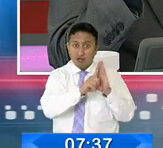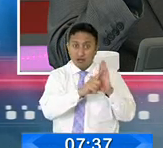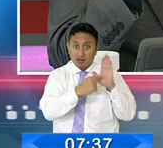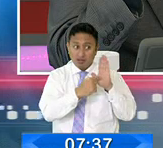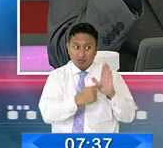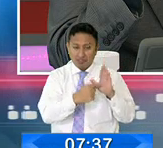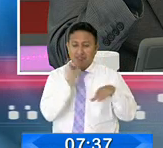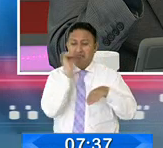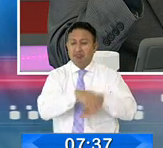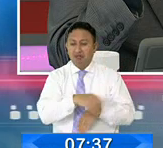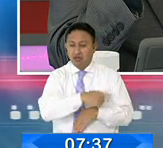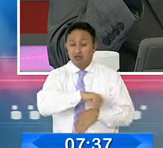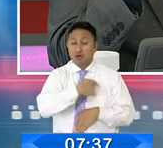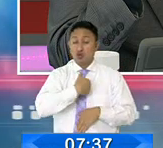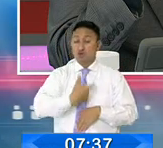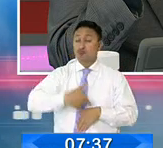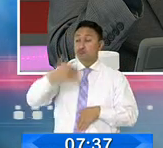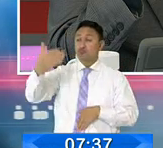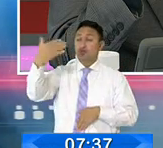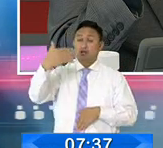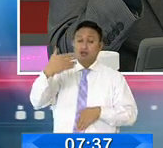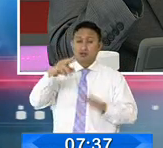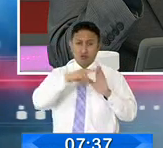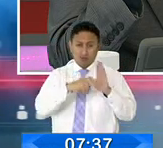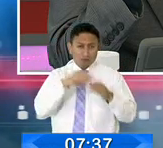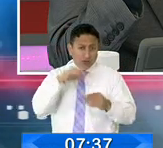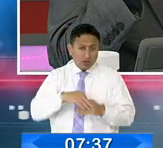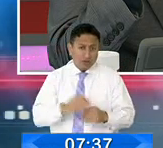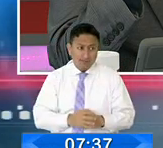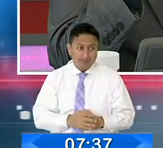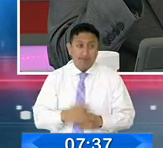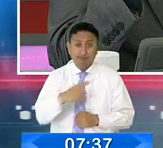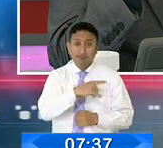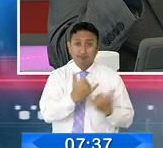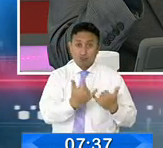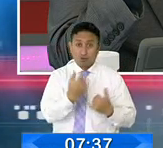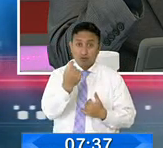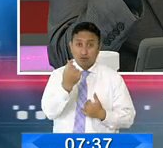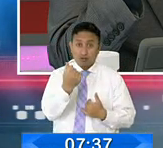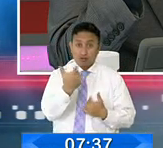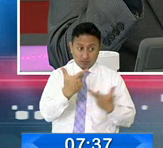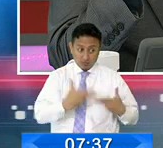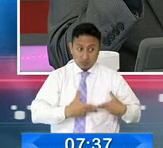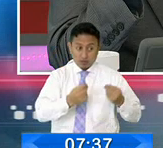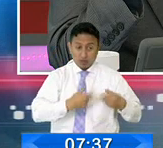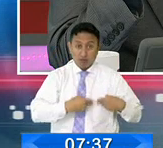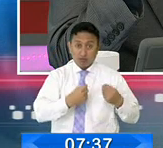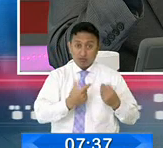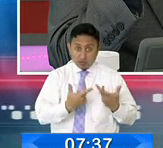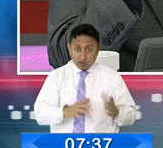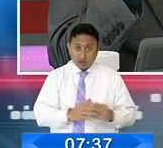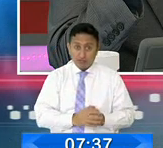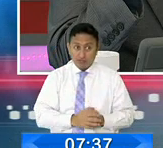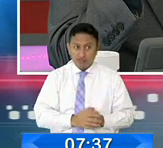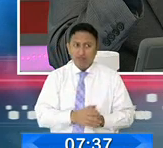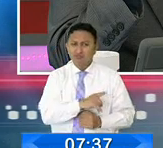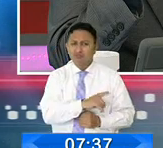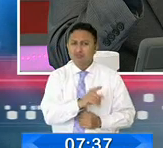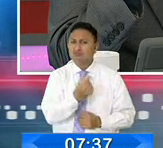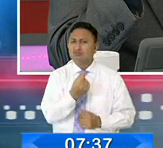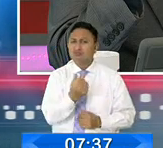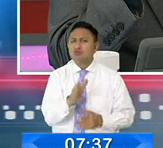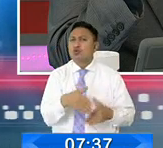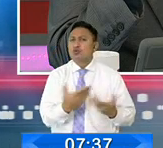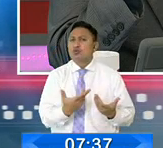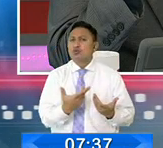todos las normas electorales? ¿Cuánto dinero están ya gastando en estas pre-campañas? ¿De dónde salen